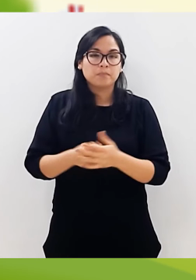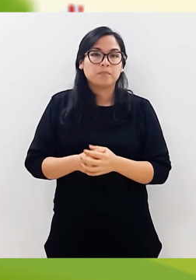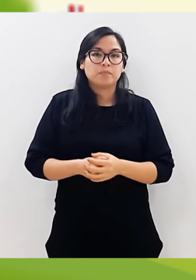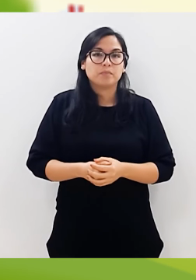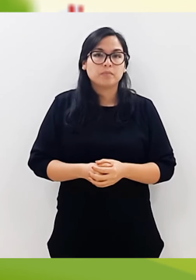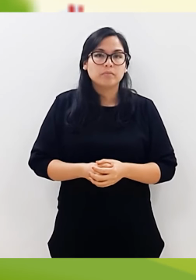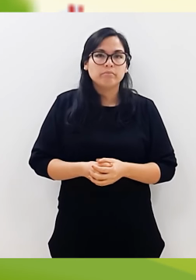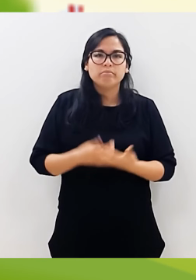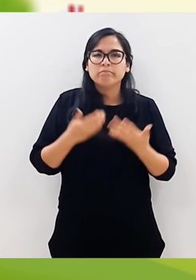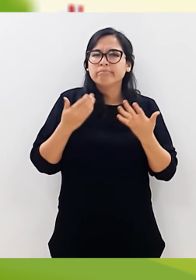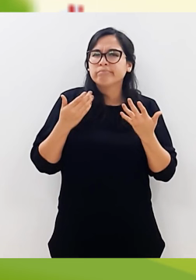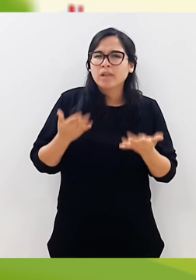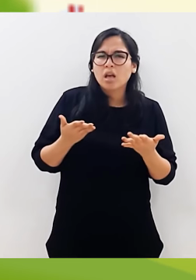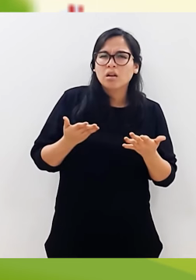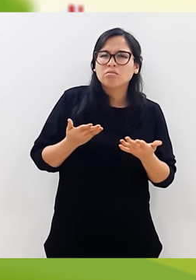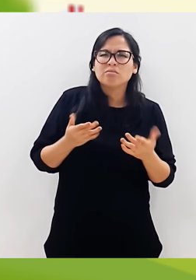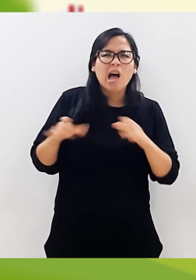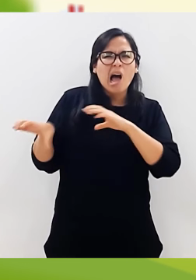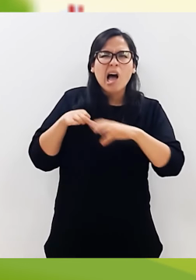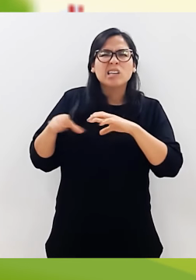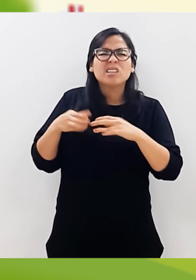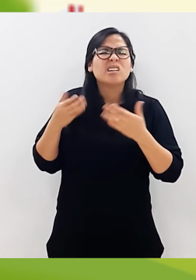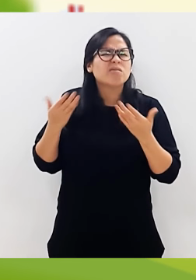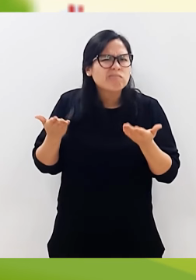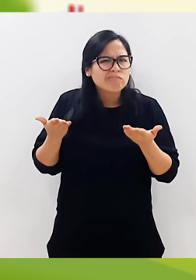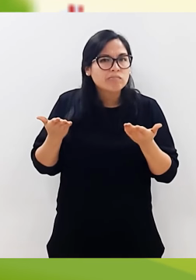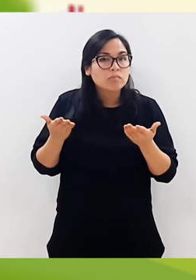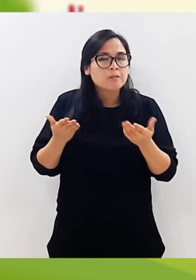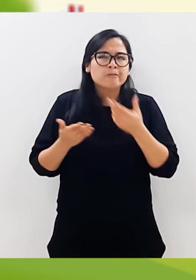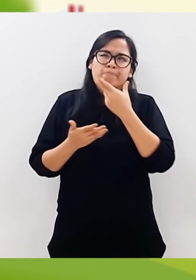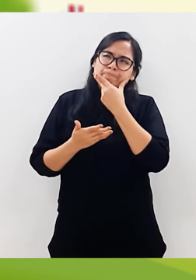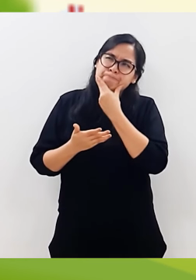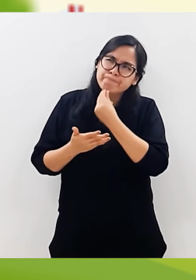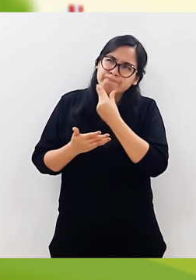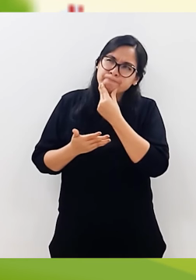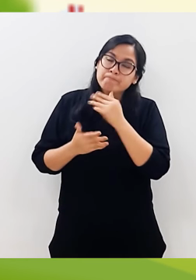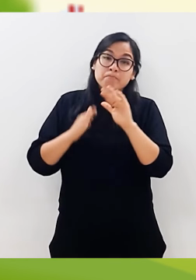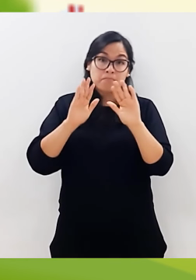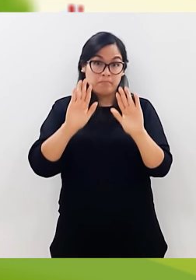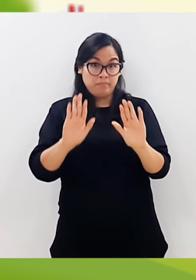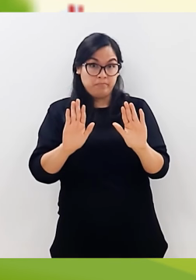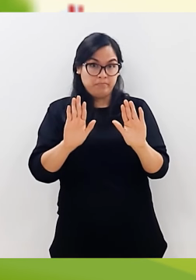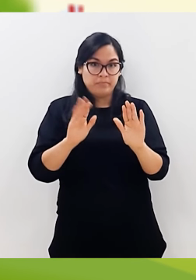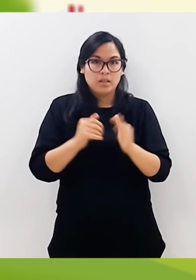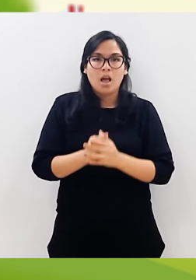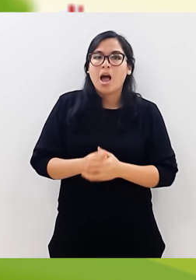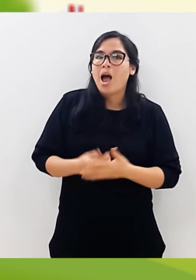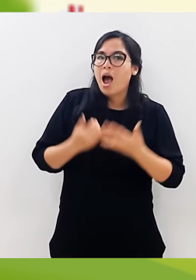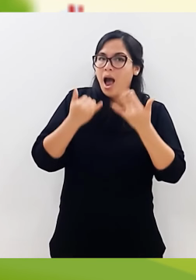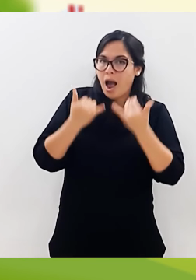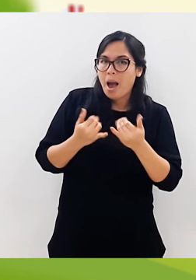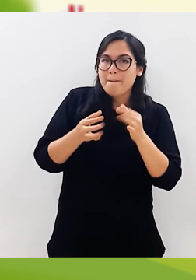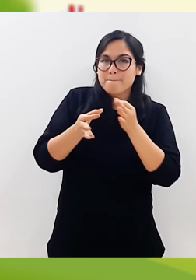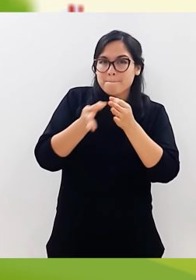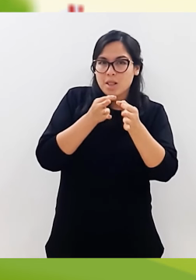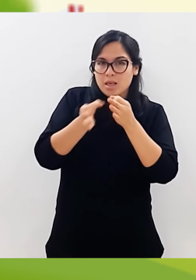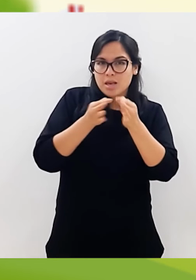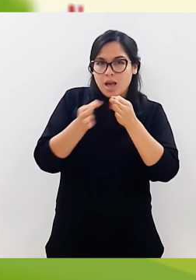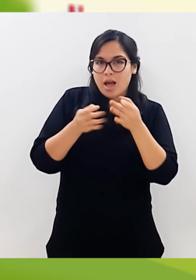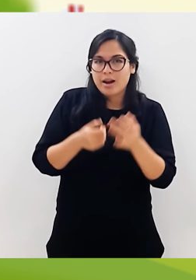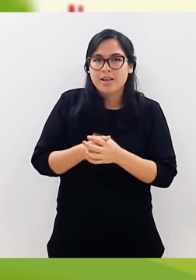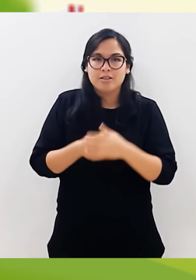Pero, ¿qué se tiene que hacer? Bien, aquí les